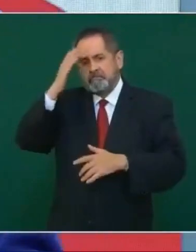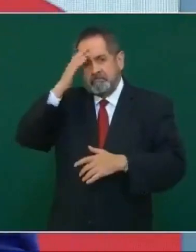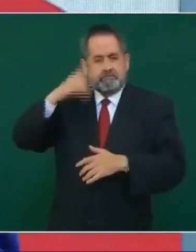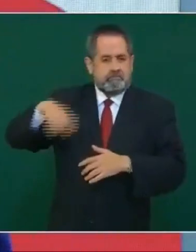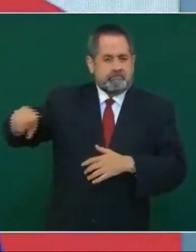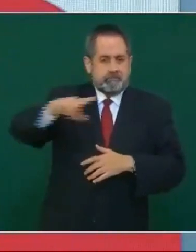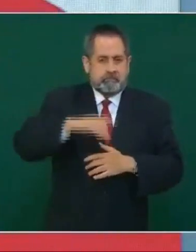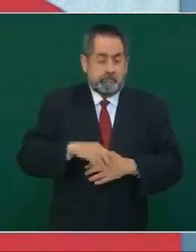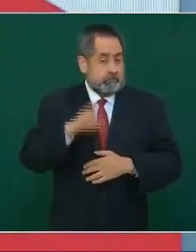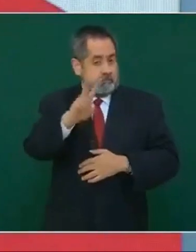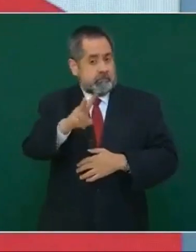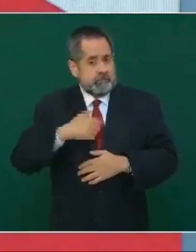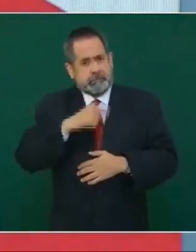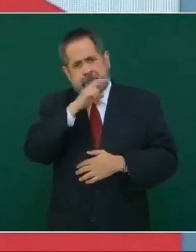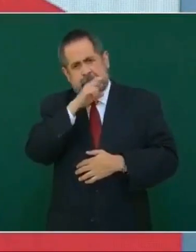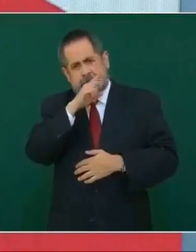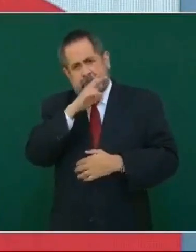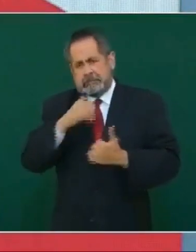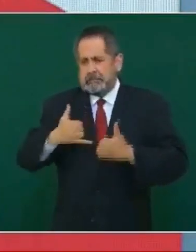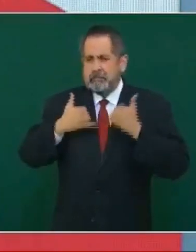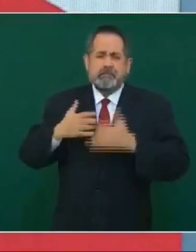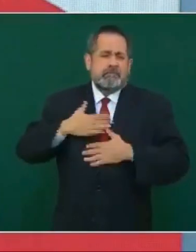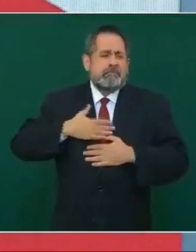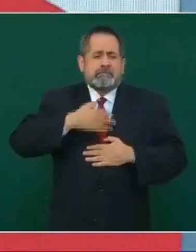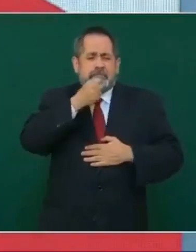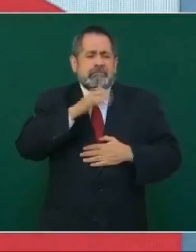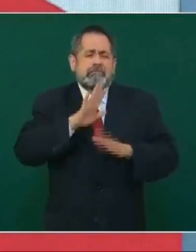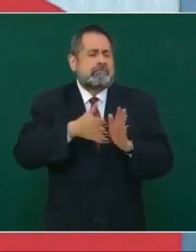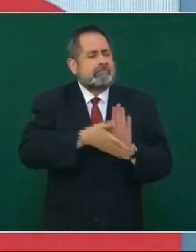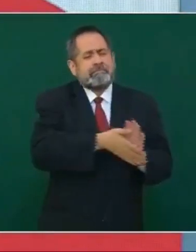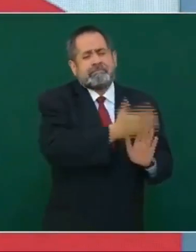los jóvenes. Ya nosotros vamos de salida.